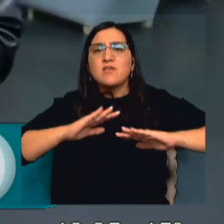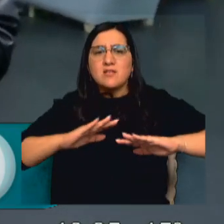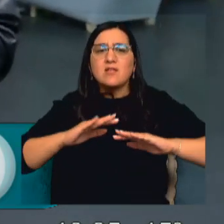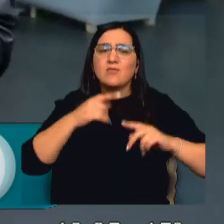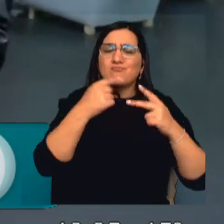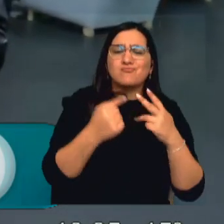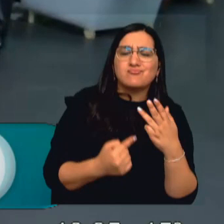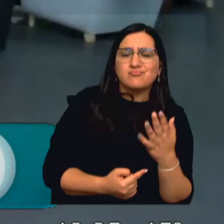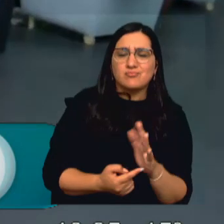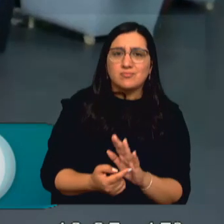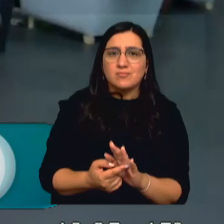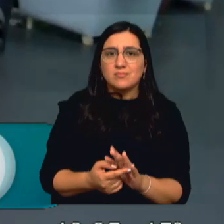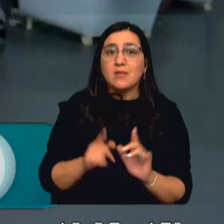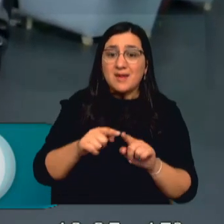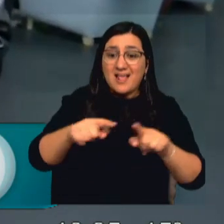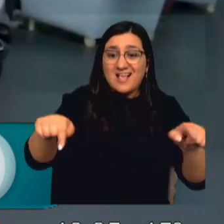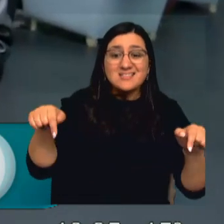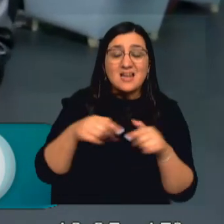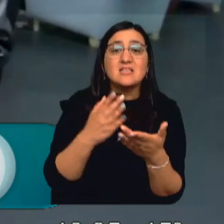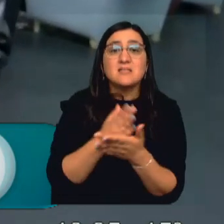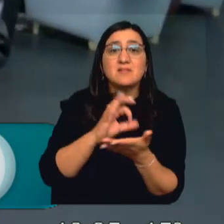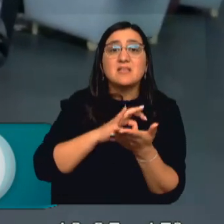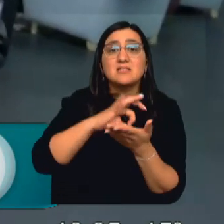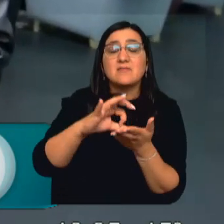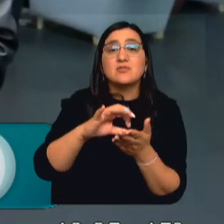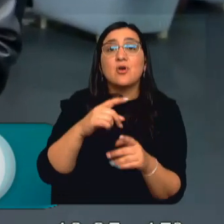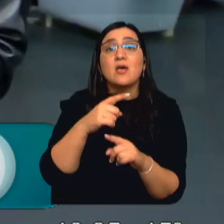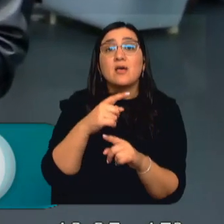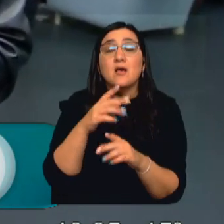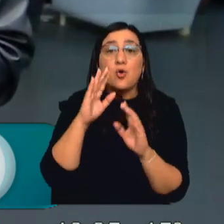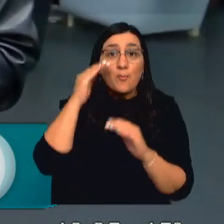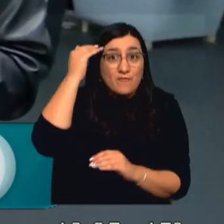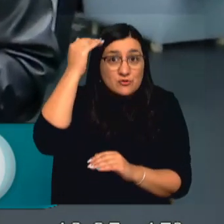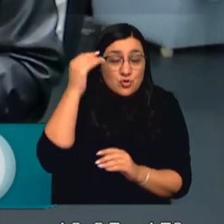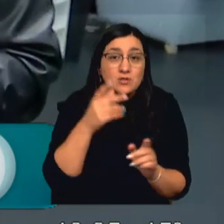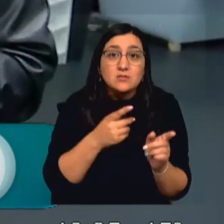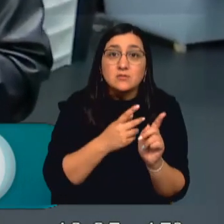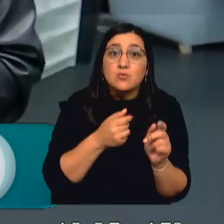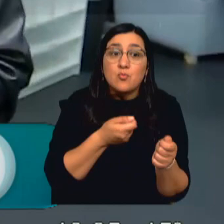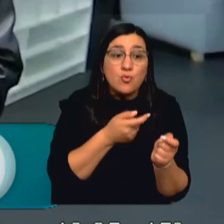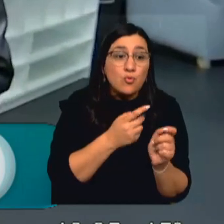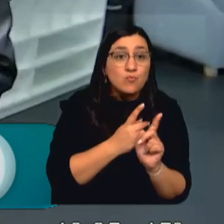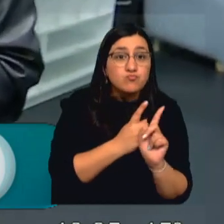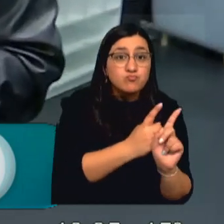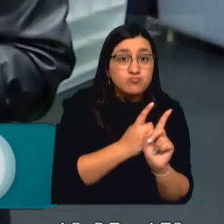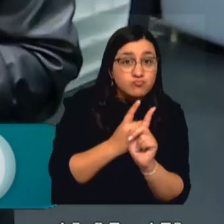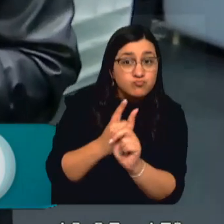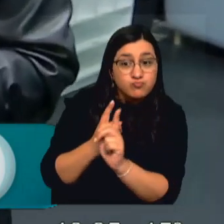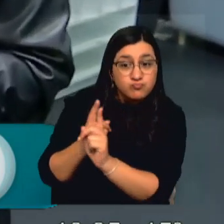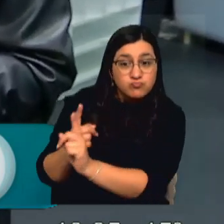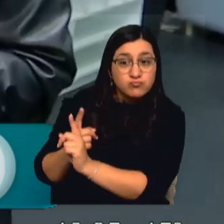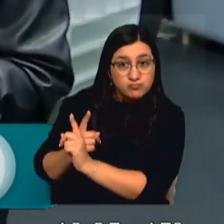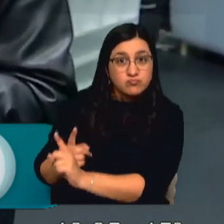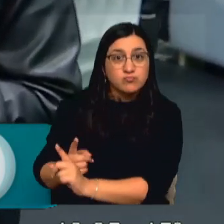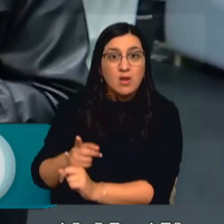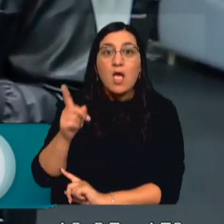stretching, core, HIIT. Nuestra sala siempre es con servicios semipersonalizados, de profes incluidos, que eso es algo muy diferente a lo que podés encontrar en la mayoría de los